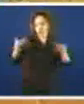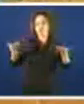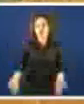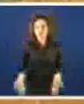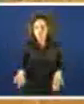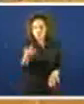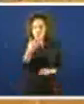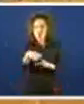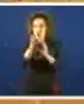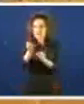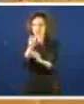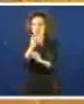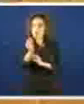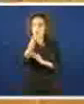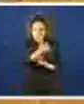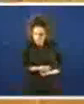ríe.